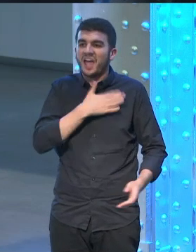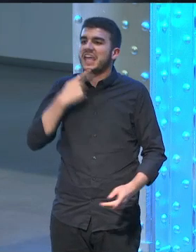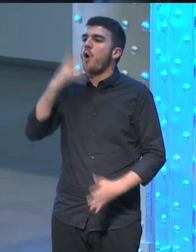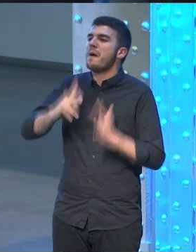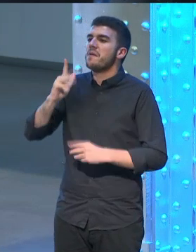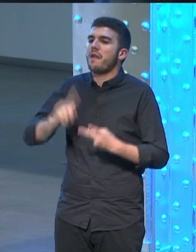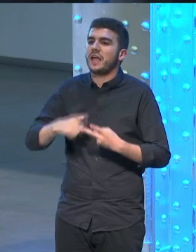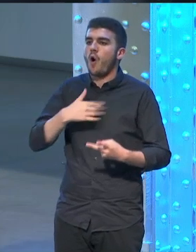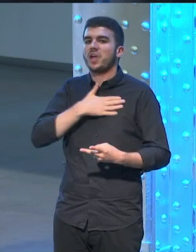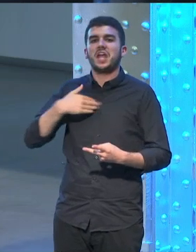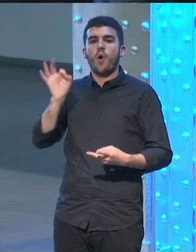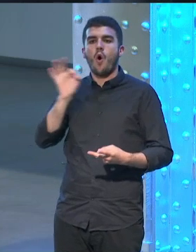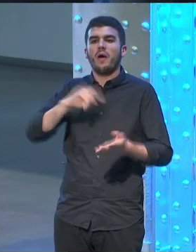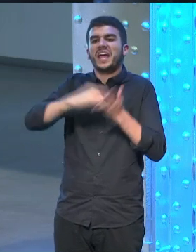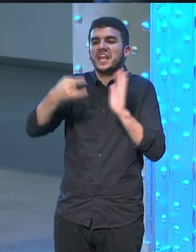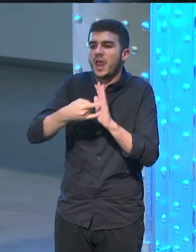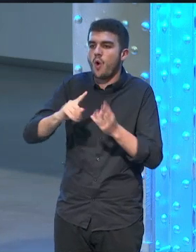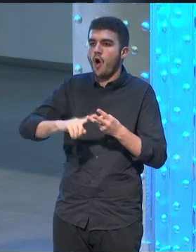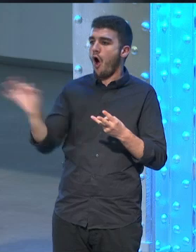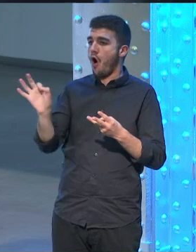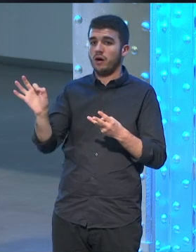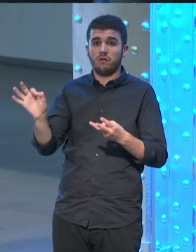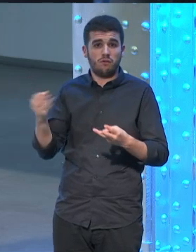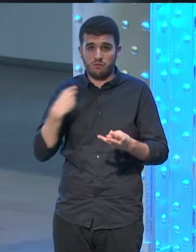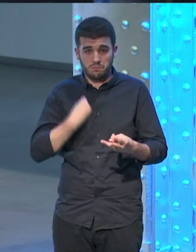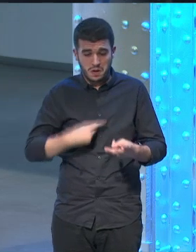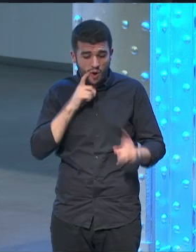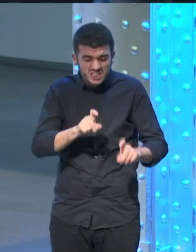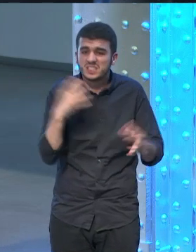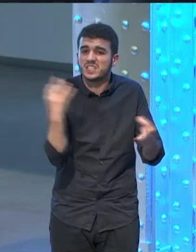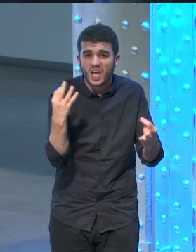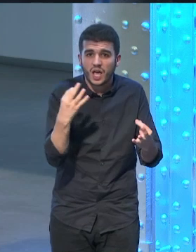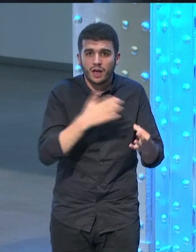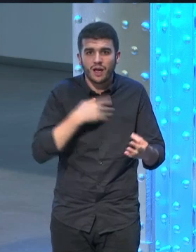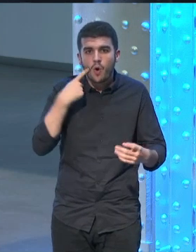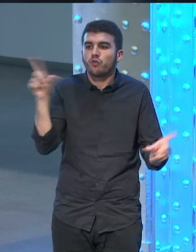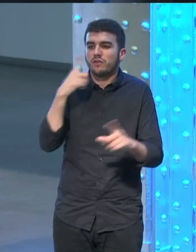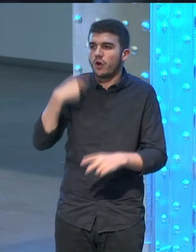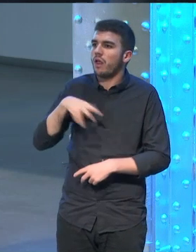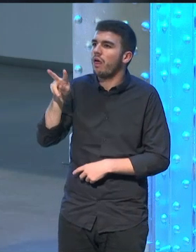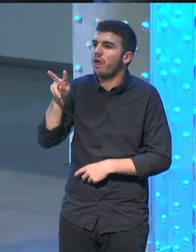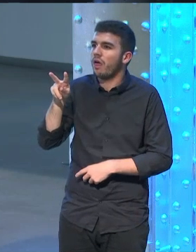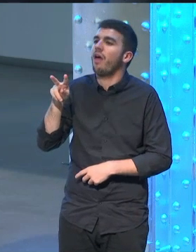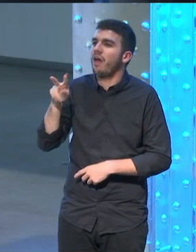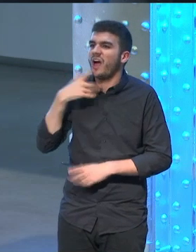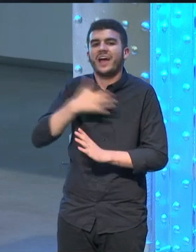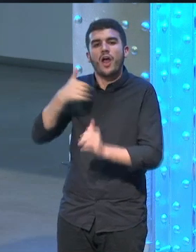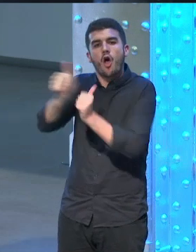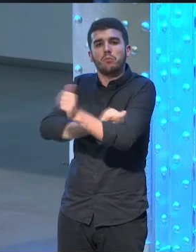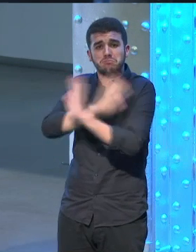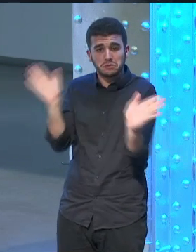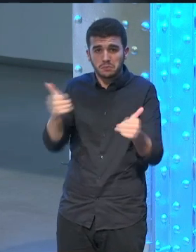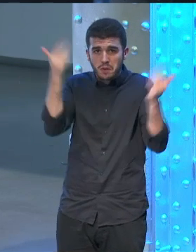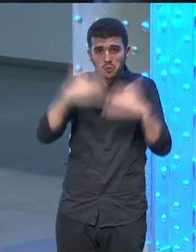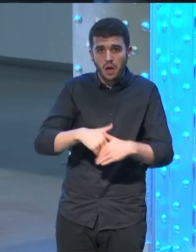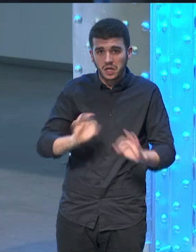ser matemáticas o que quieren ser ingenieras. Querrán ser lo que normalmente ven en la televisión, lo que los medios de comunicación le cuentan,